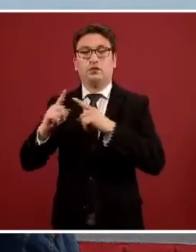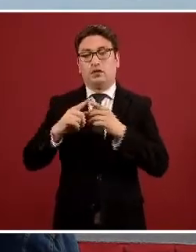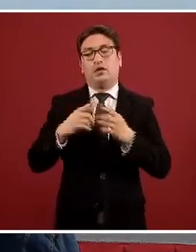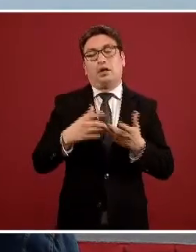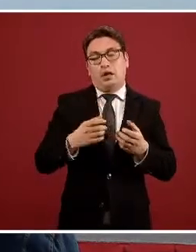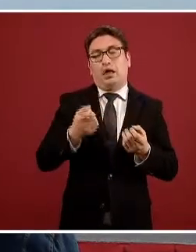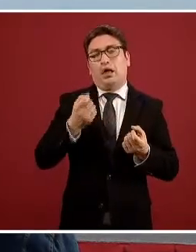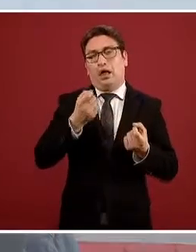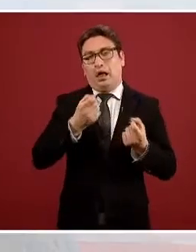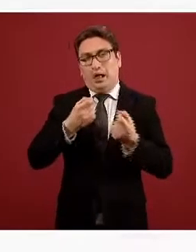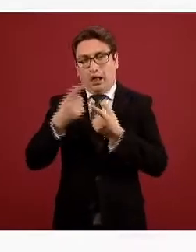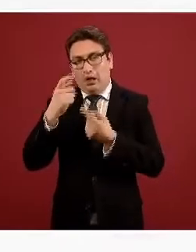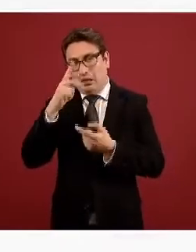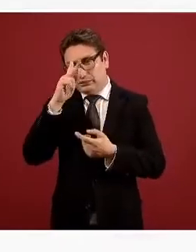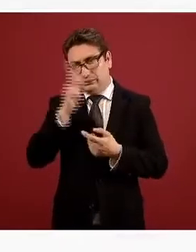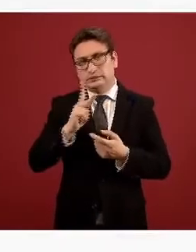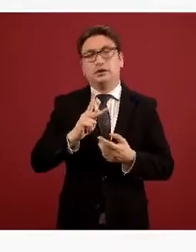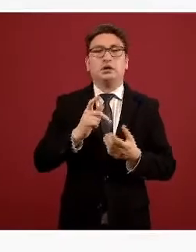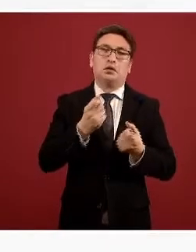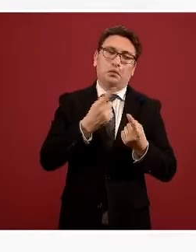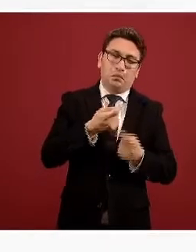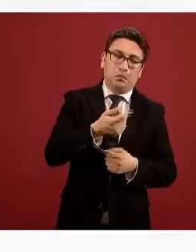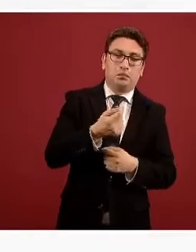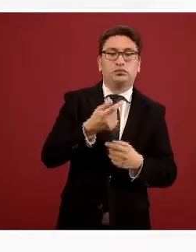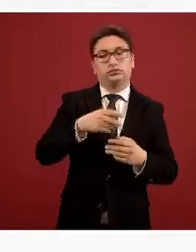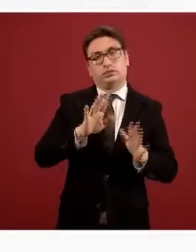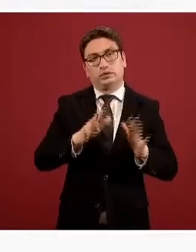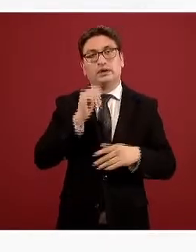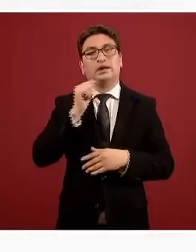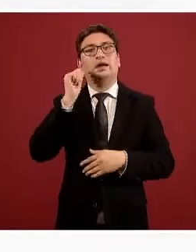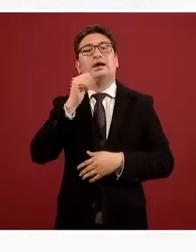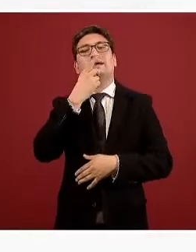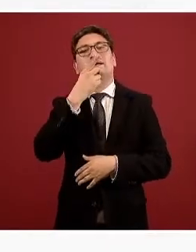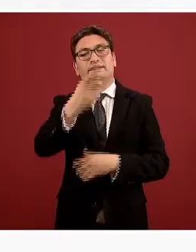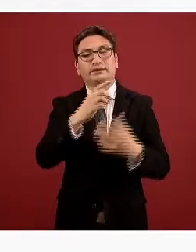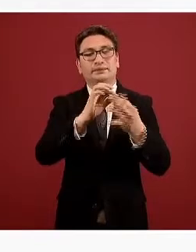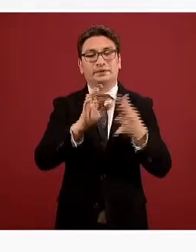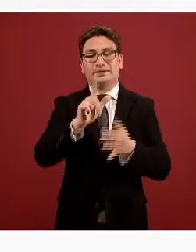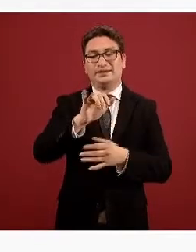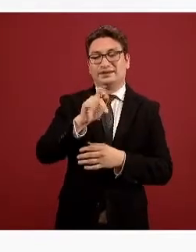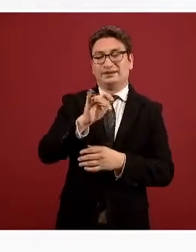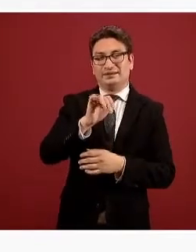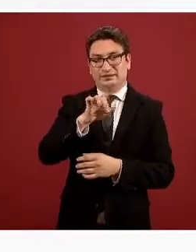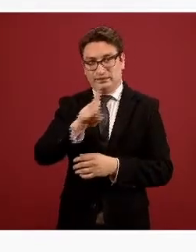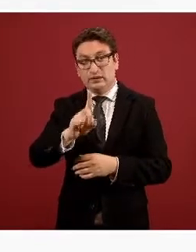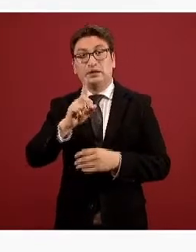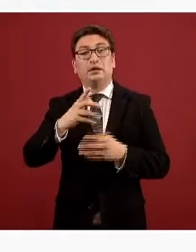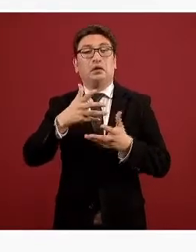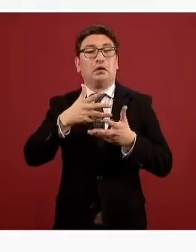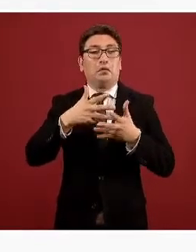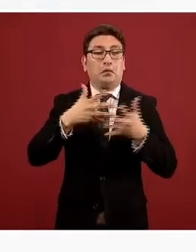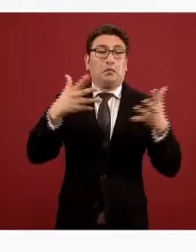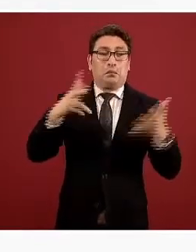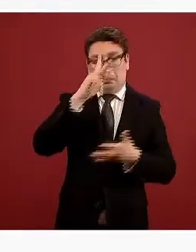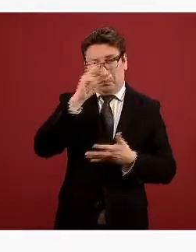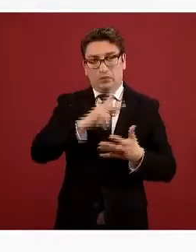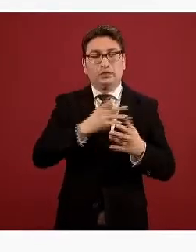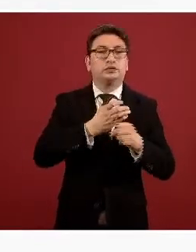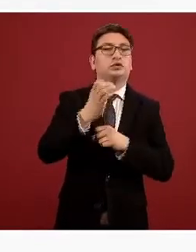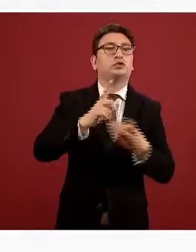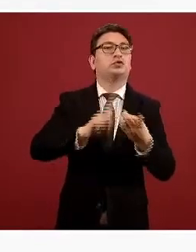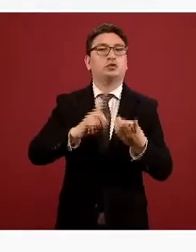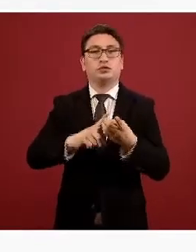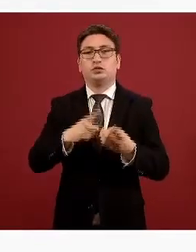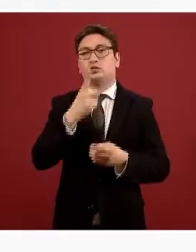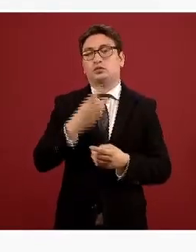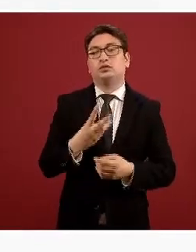no tan grandes. Y ayer quisimos destacar que esta letalidad grande en algunos estados, tomemos por ejemplo el primer